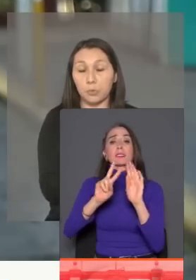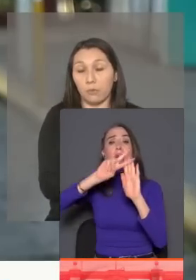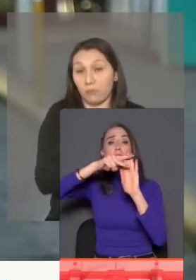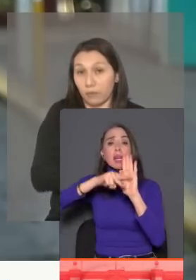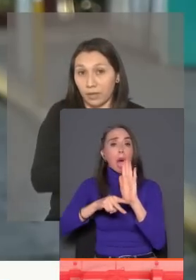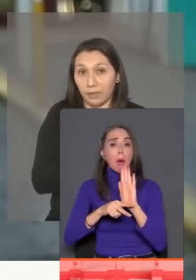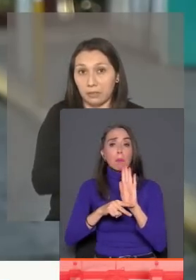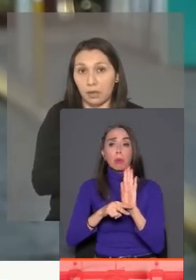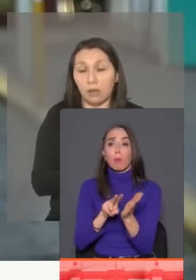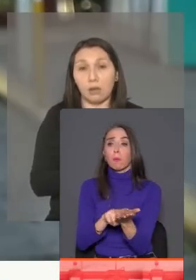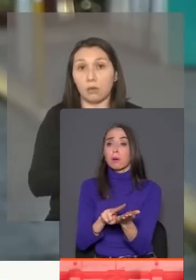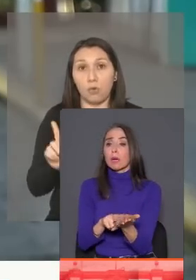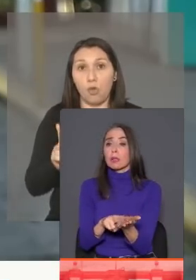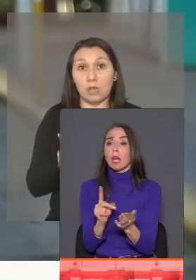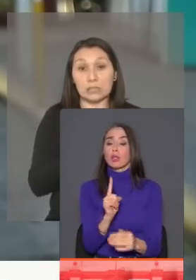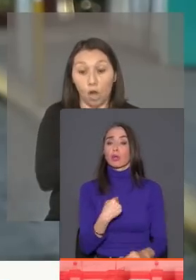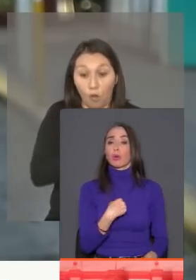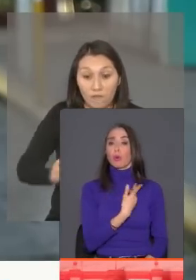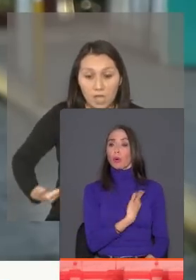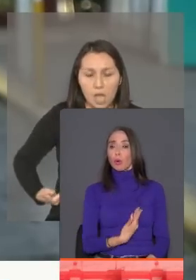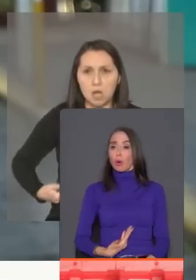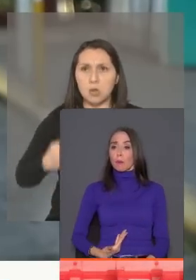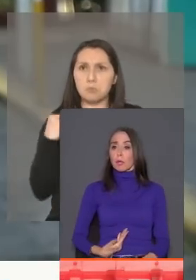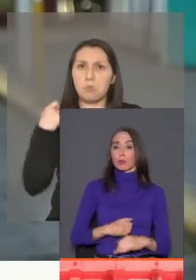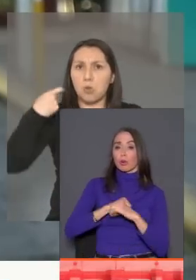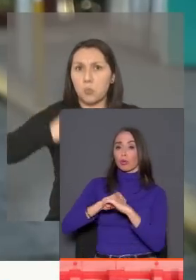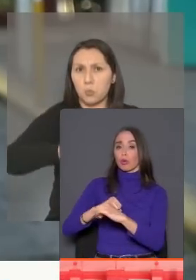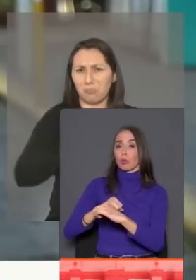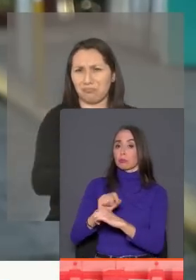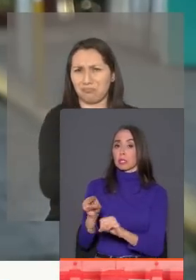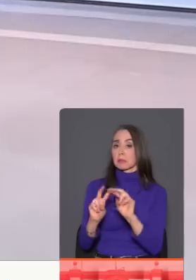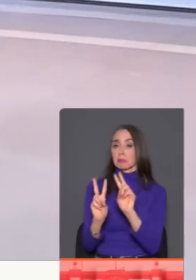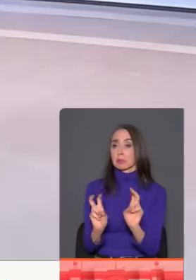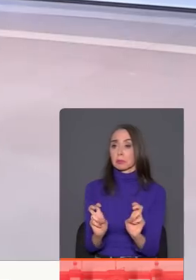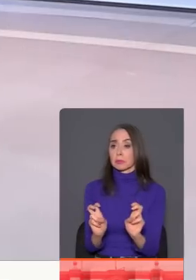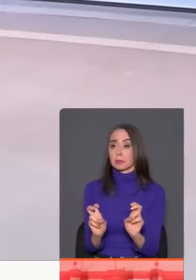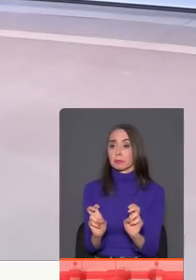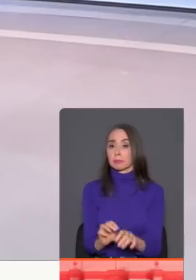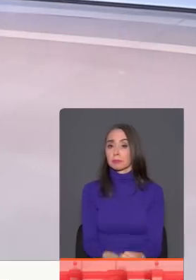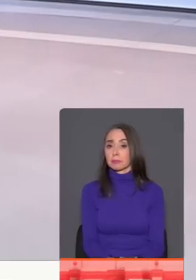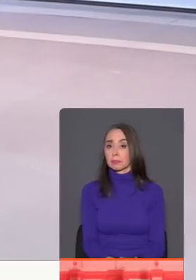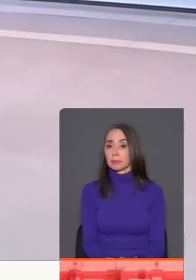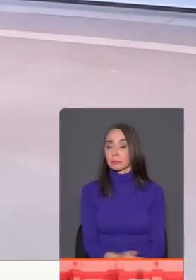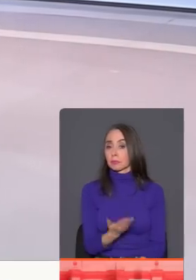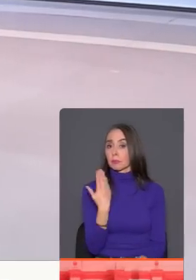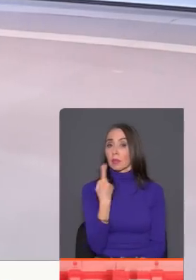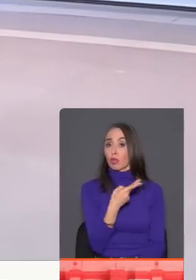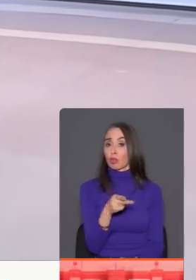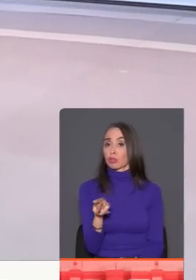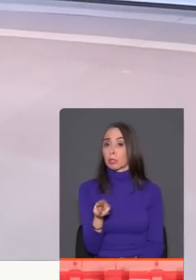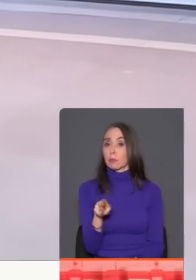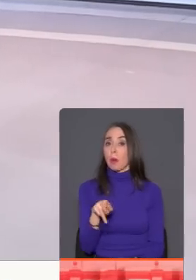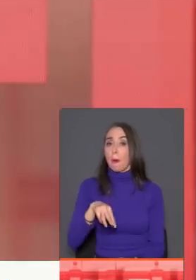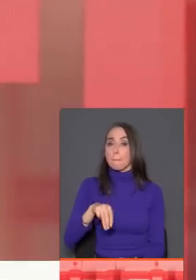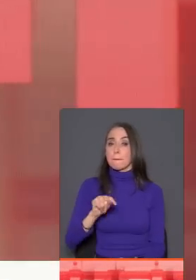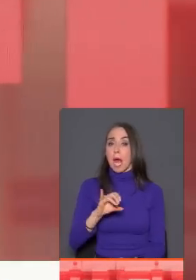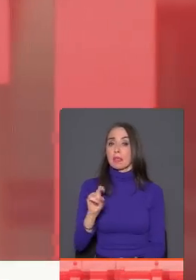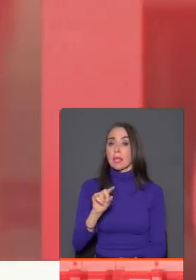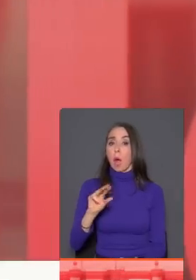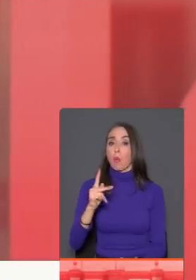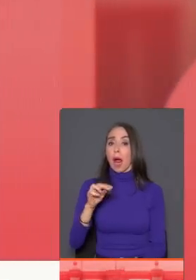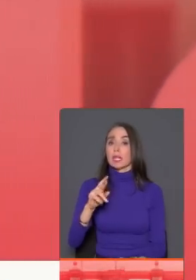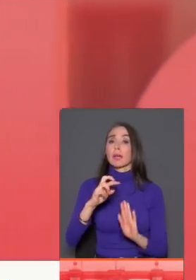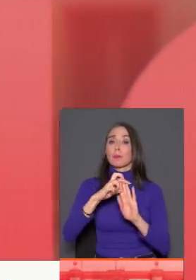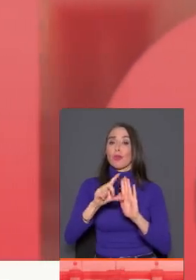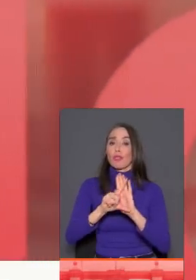no va a ser el gobierno quien se oponga a aquello hace dos semanas matías walker uno de los impulsores nos decían tele 3